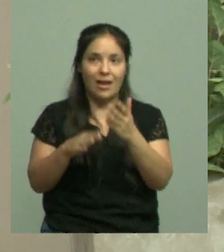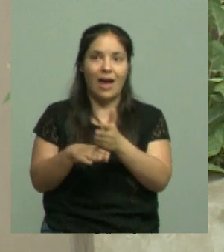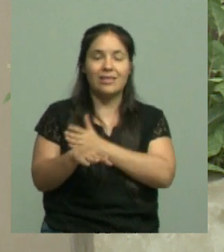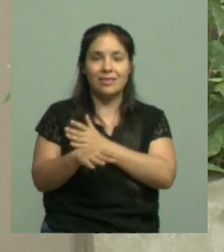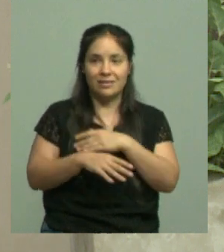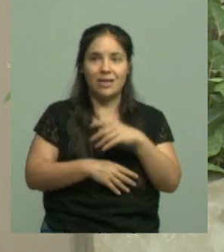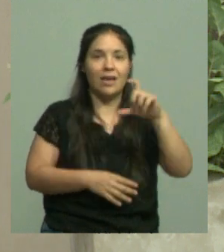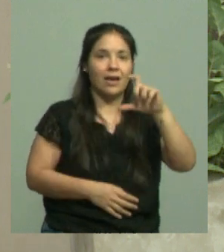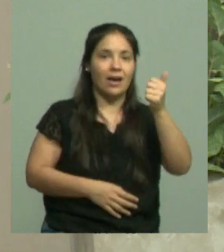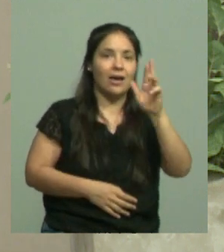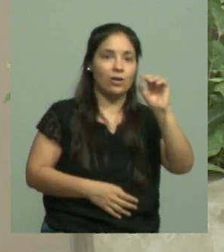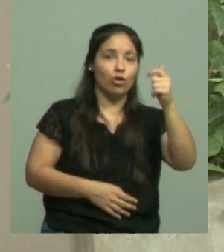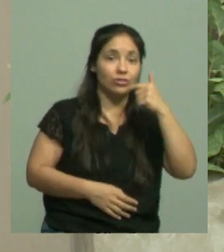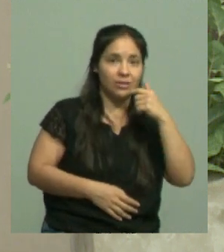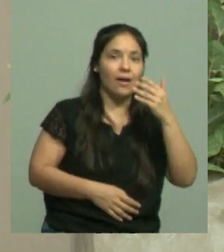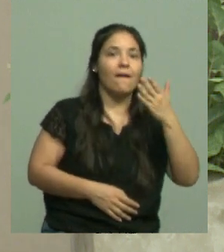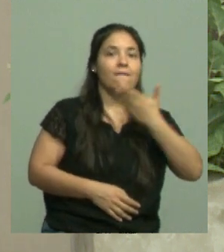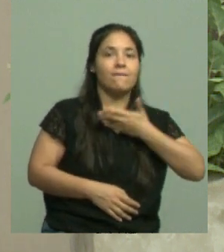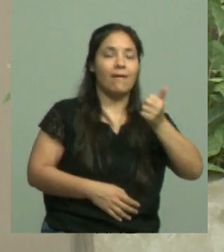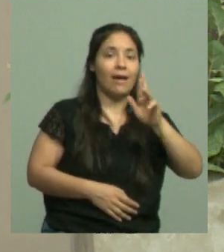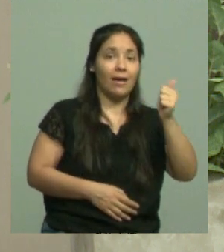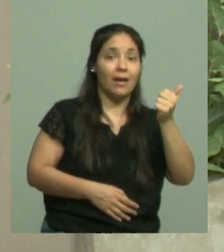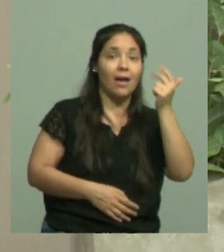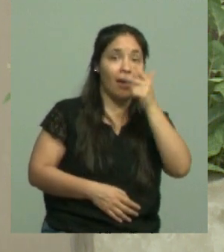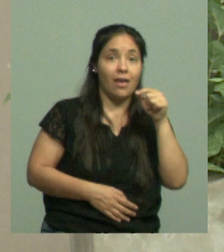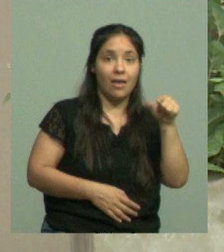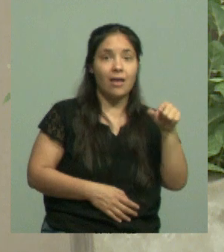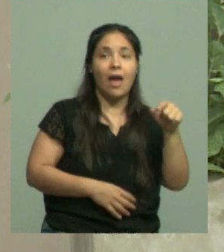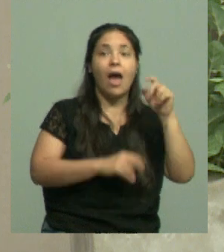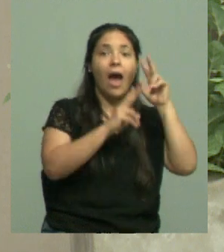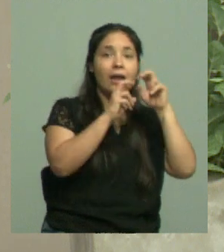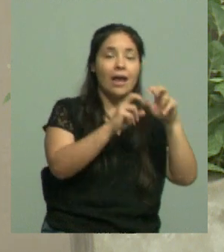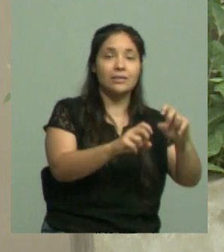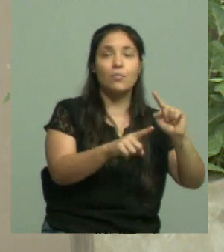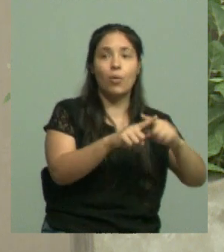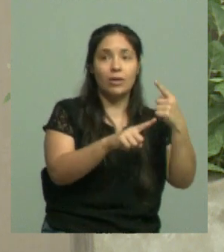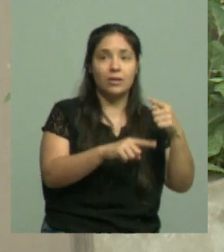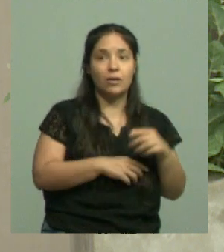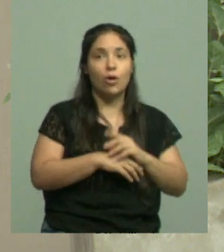Carlos Fara el lunes cuando hablábamos nos habló hizo el análisis político y en